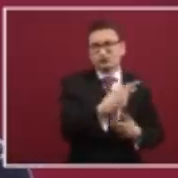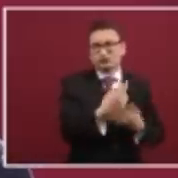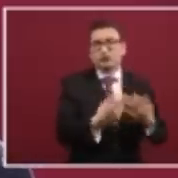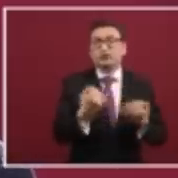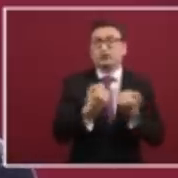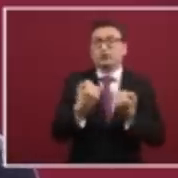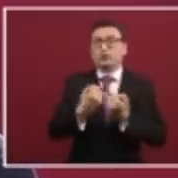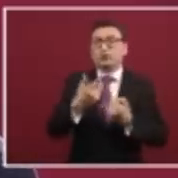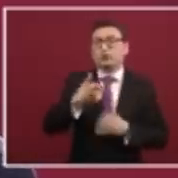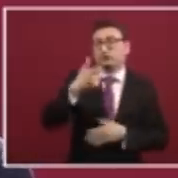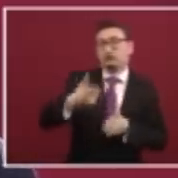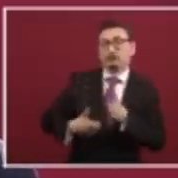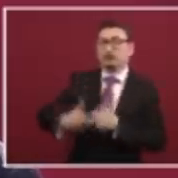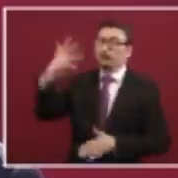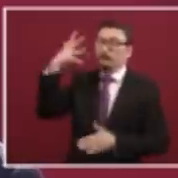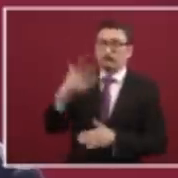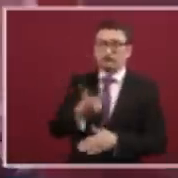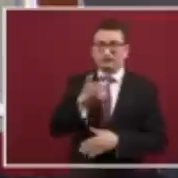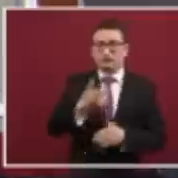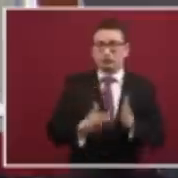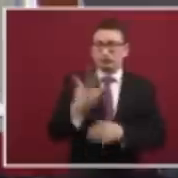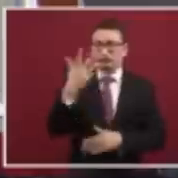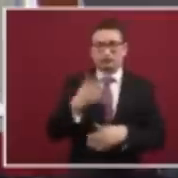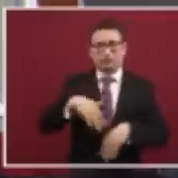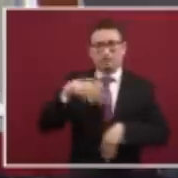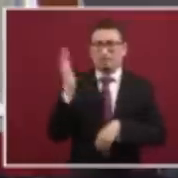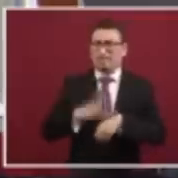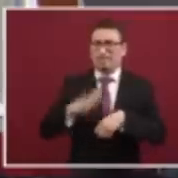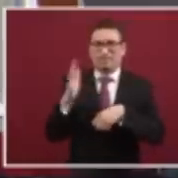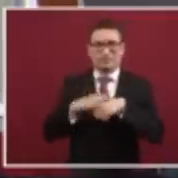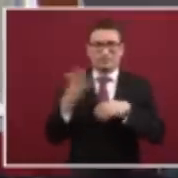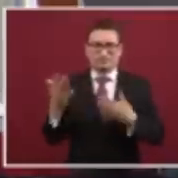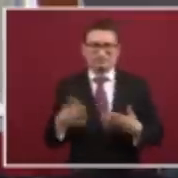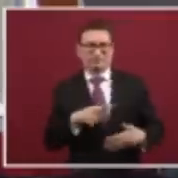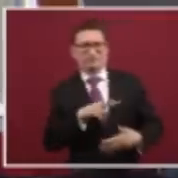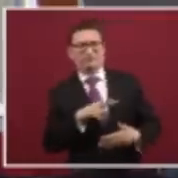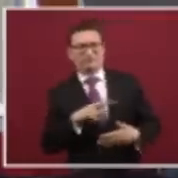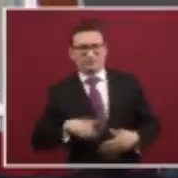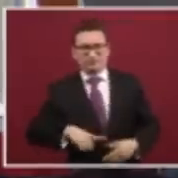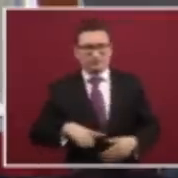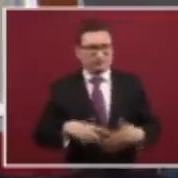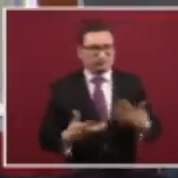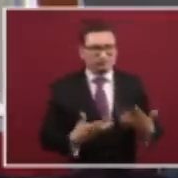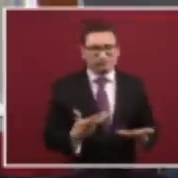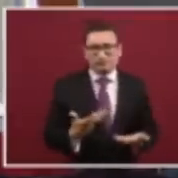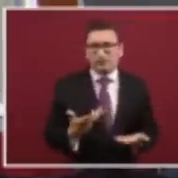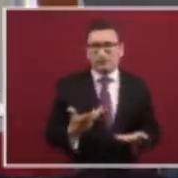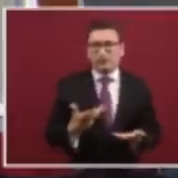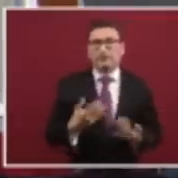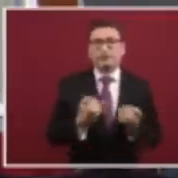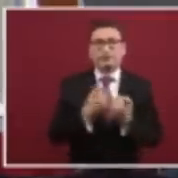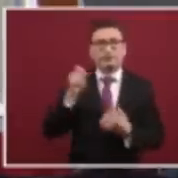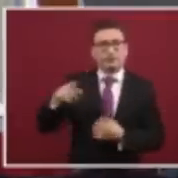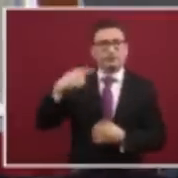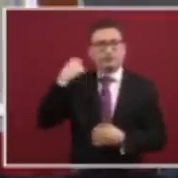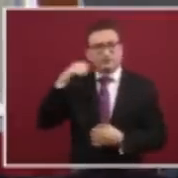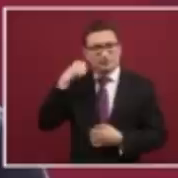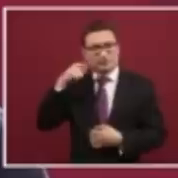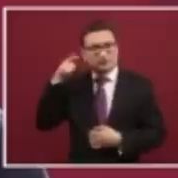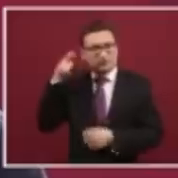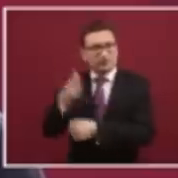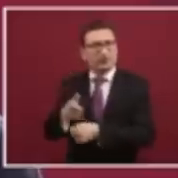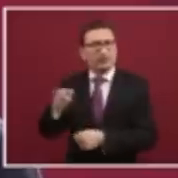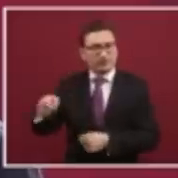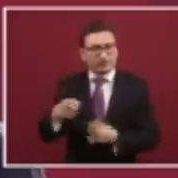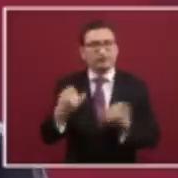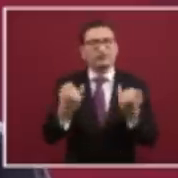precios exorbitantes, más allá de lo que es adecuado. Y en el caso particular de Tabasco se ilustra otro fenómeno, que